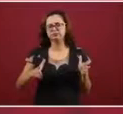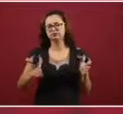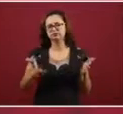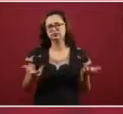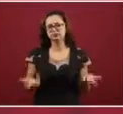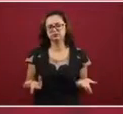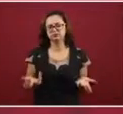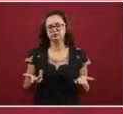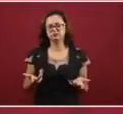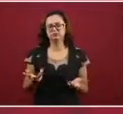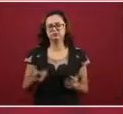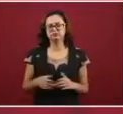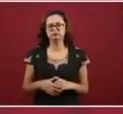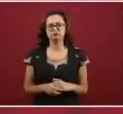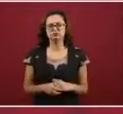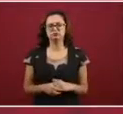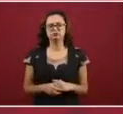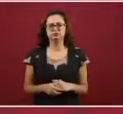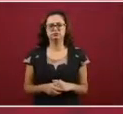condenó